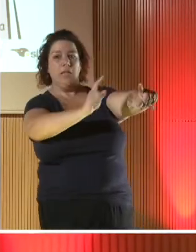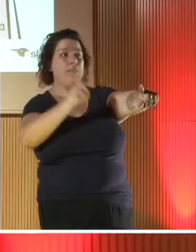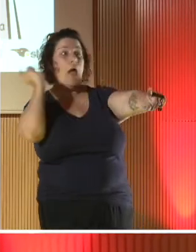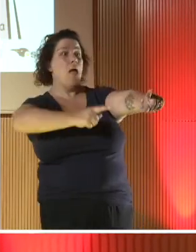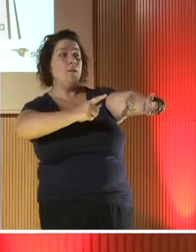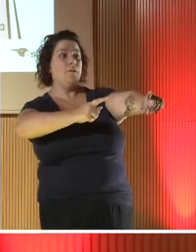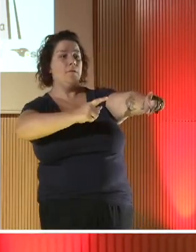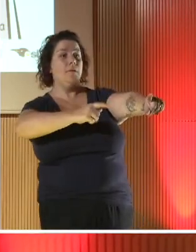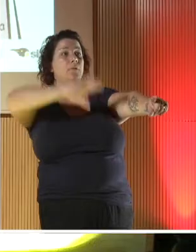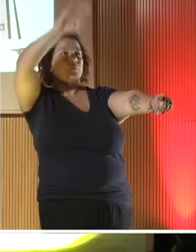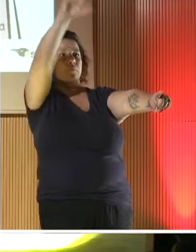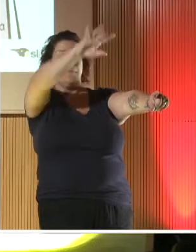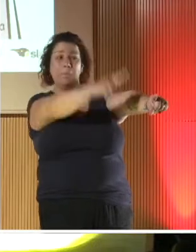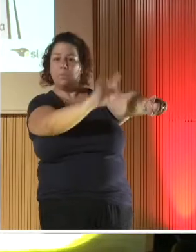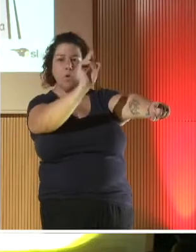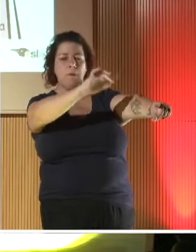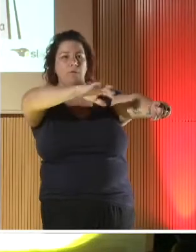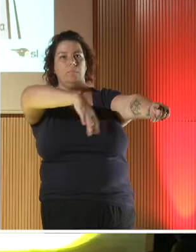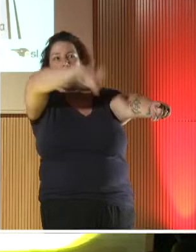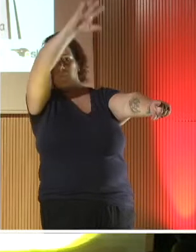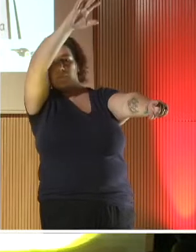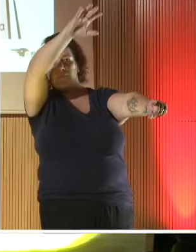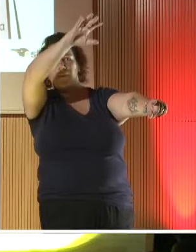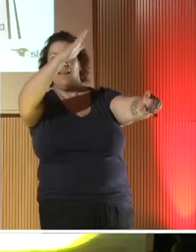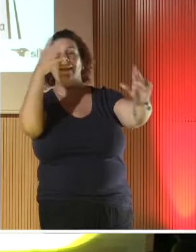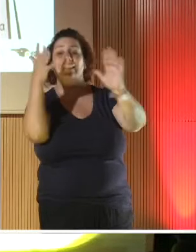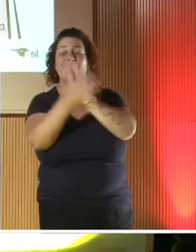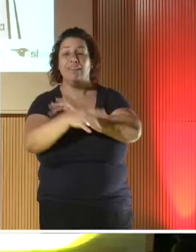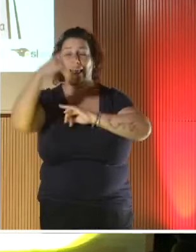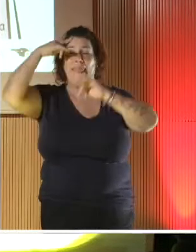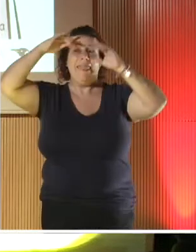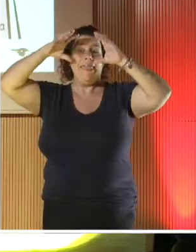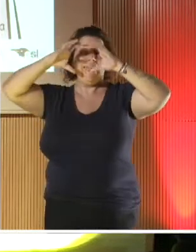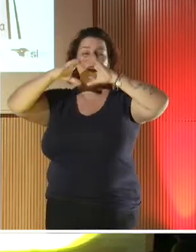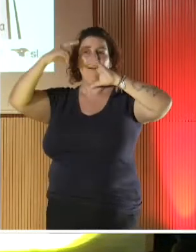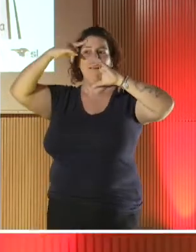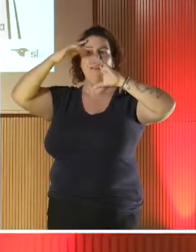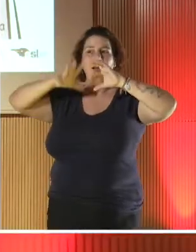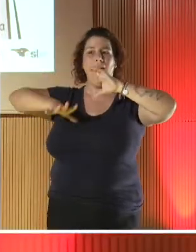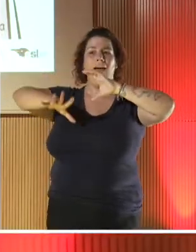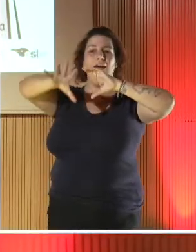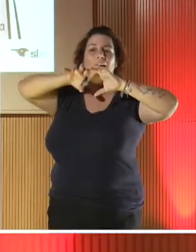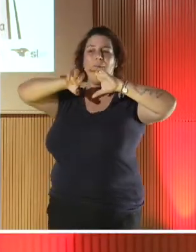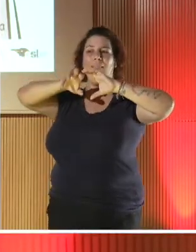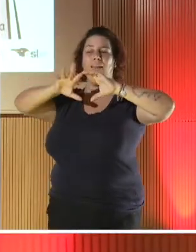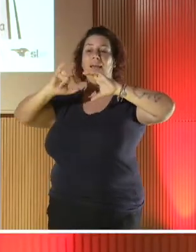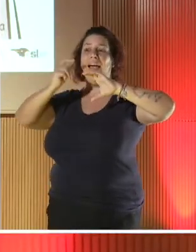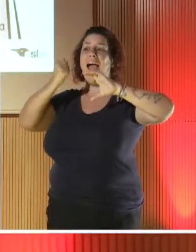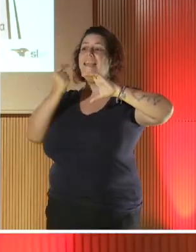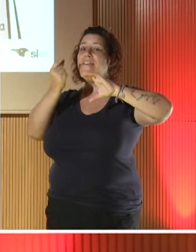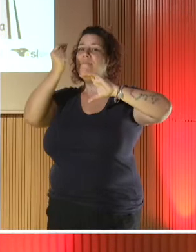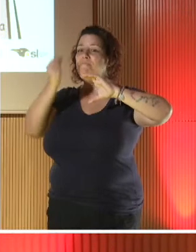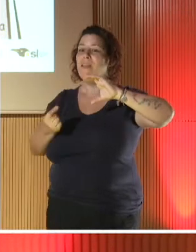y levantó el brazo. No señaló, pero levantó el brazo. Por lo cual, su cerebro ya había aprendido que tenía, al menos, que